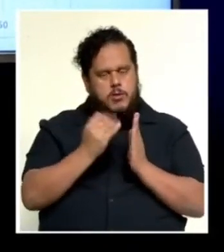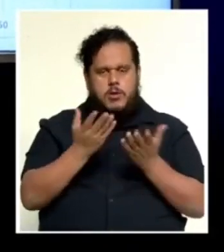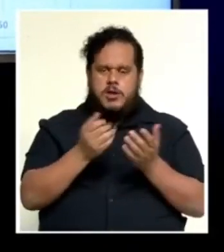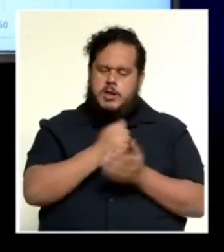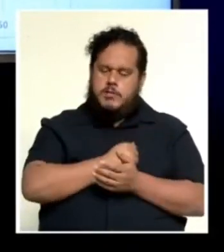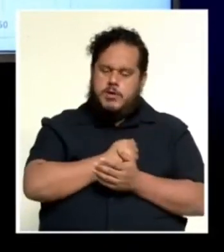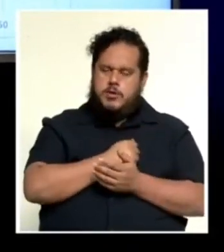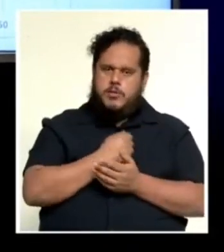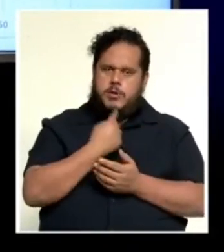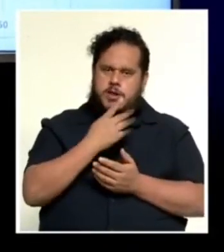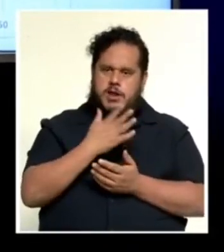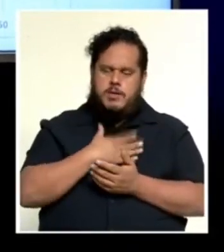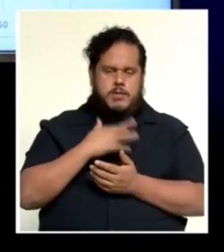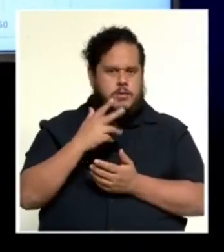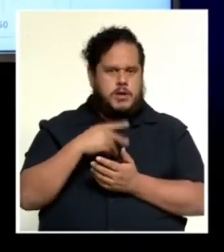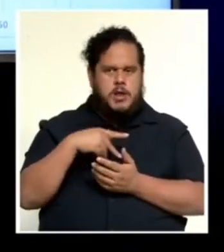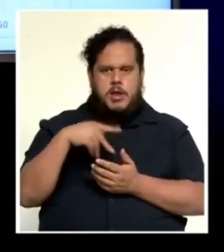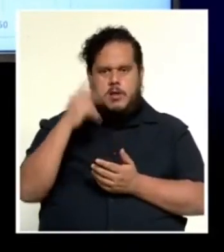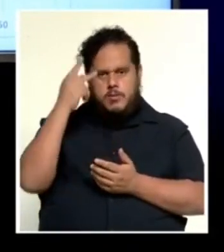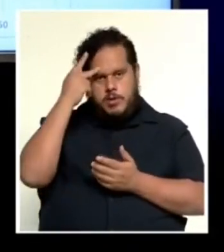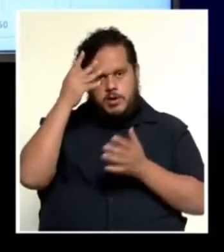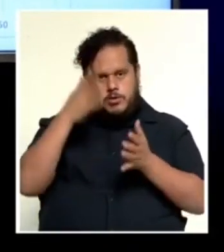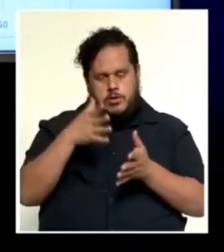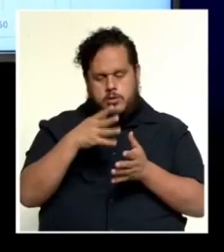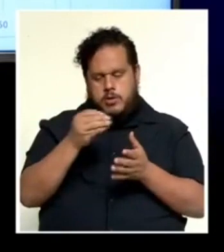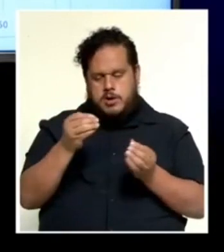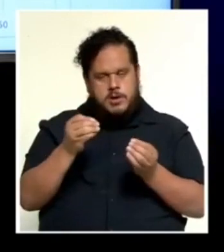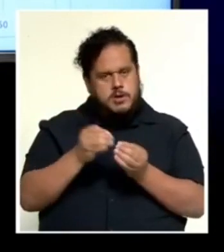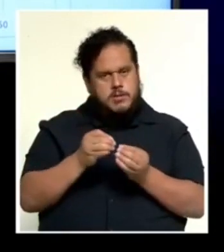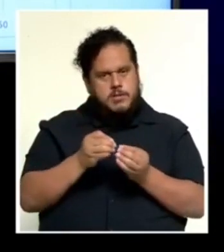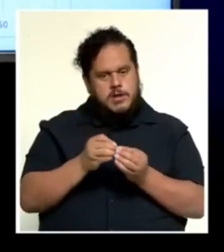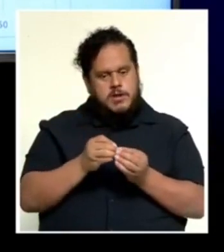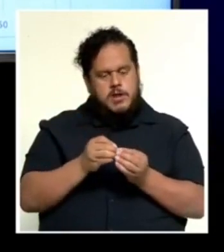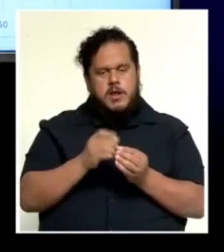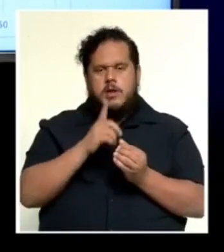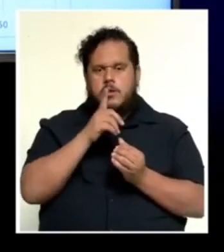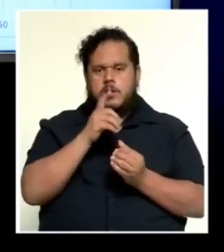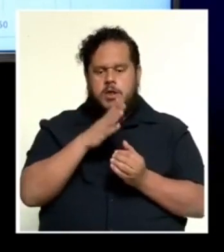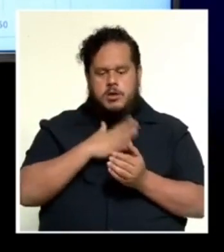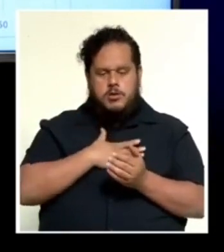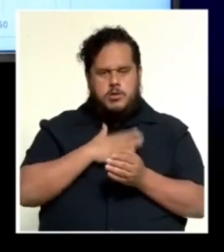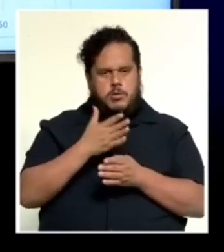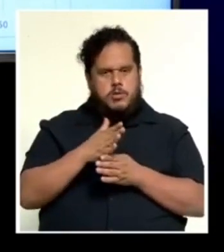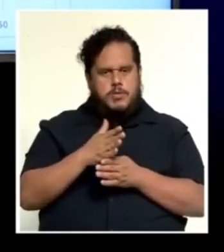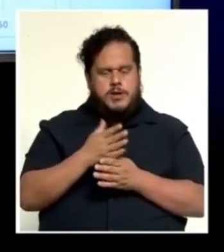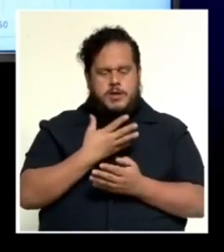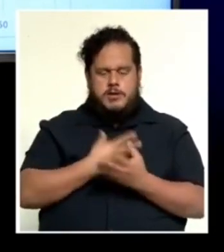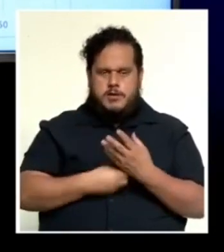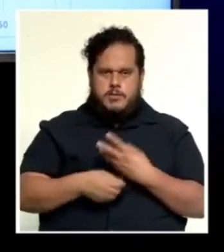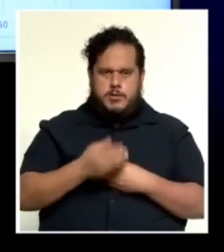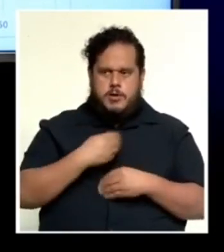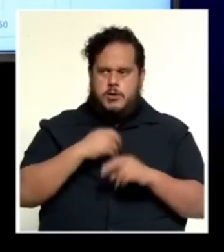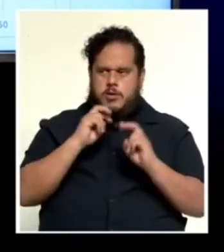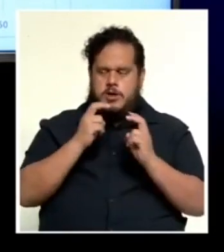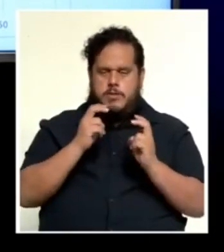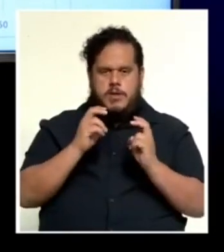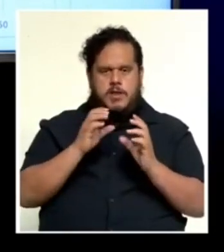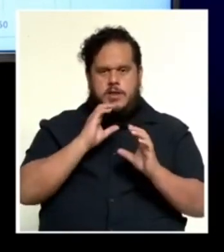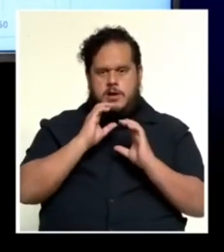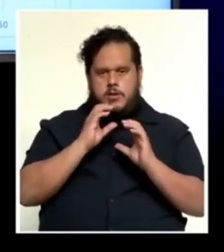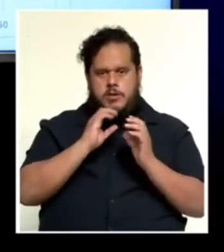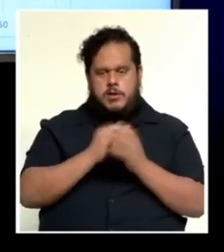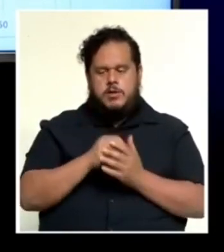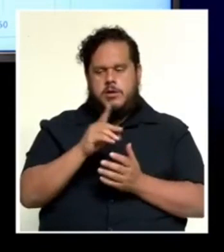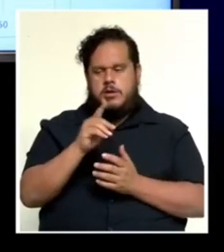por hacer la alusión de nuevo a mi colega politólogo, y además con quien comparto la pasión por el tema de la comunicación política, y Daniel